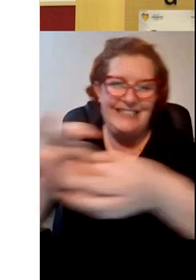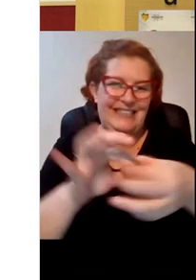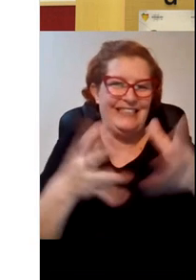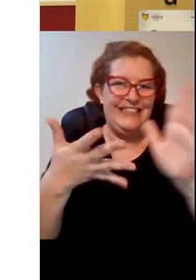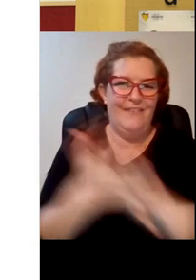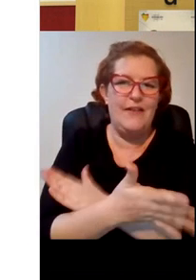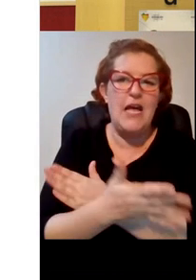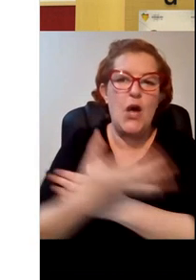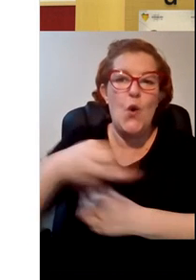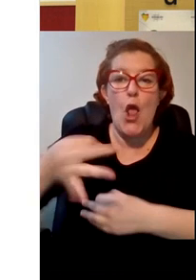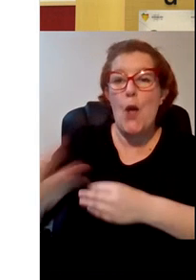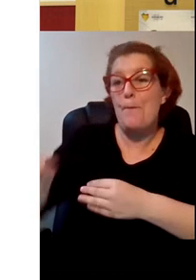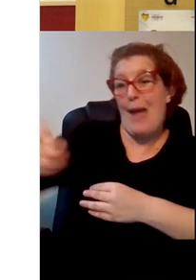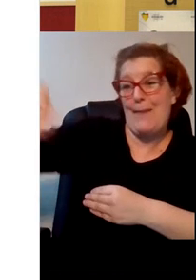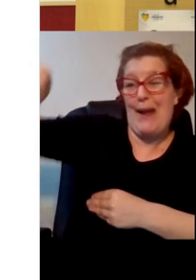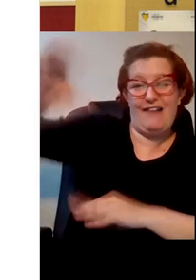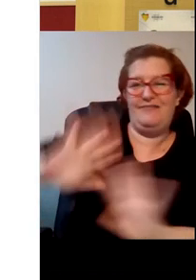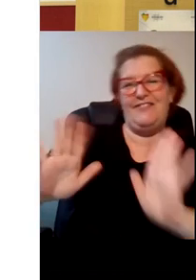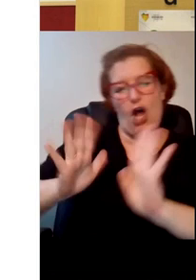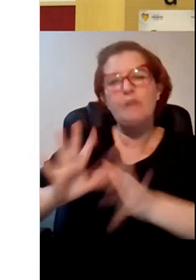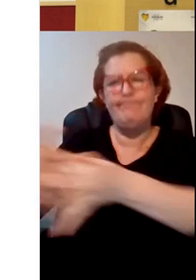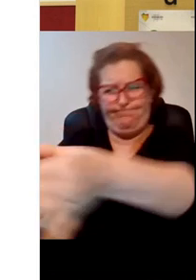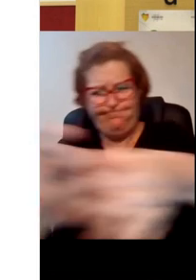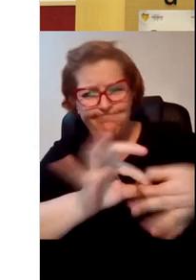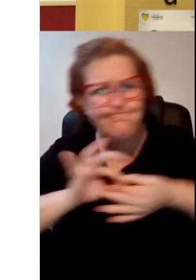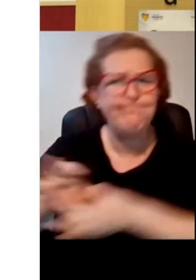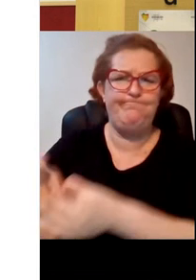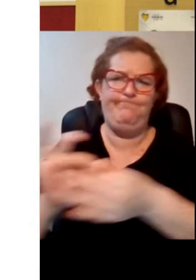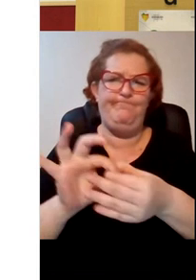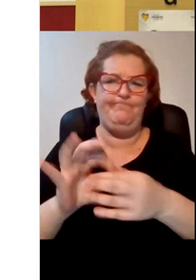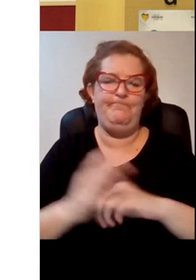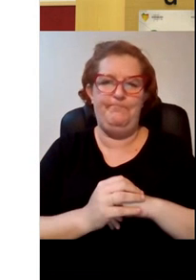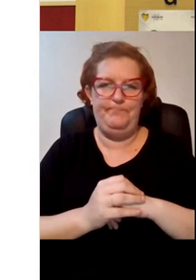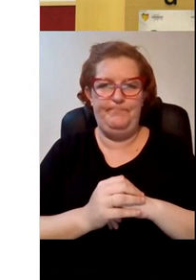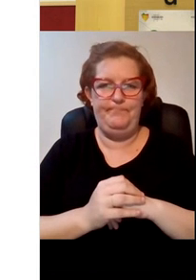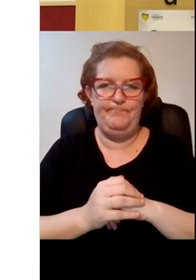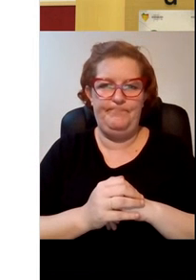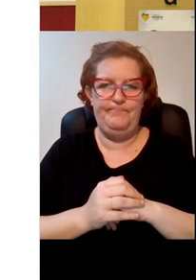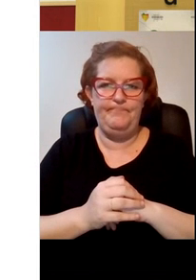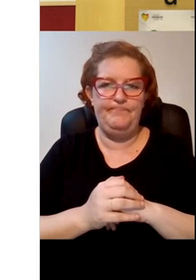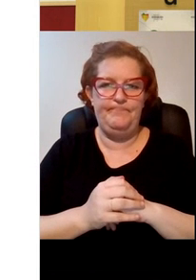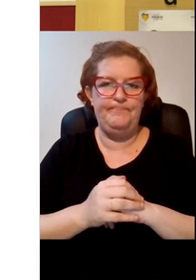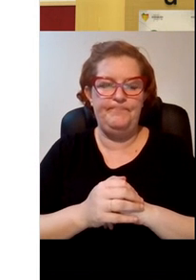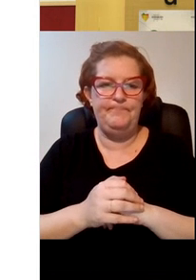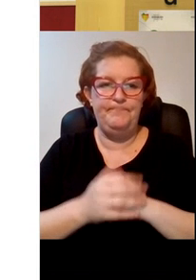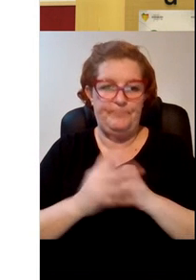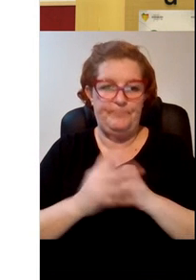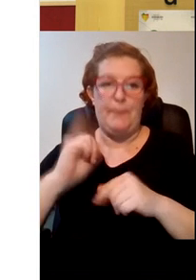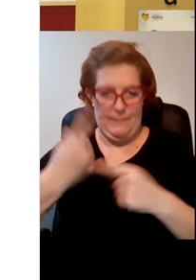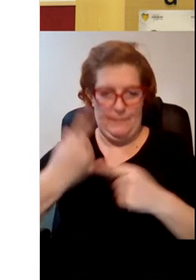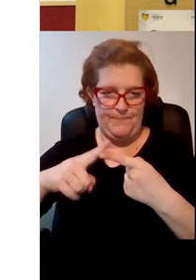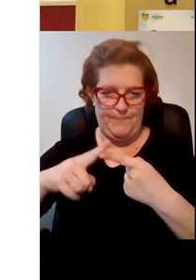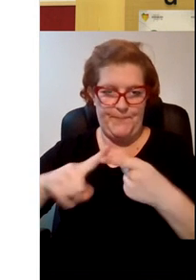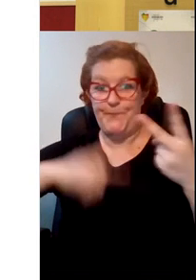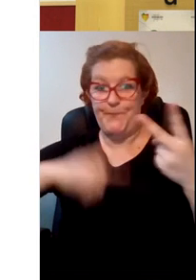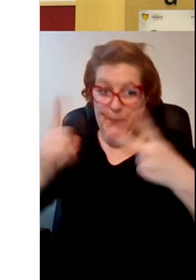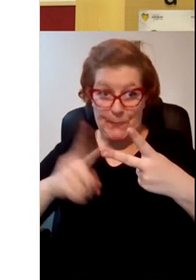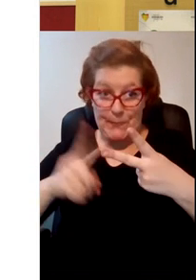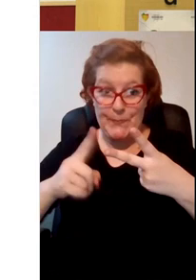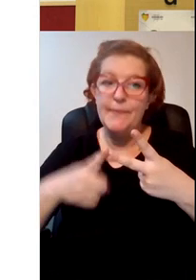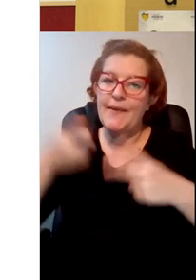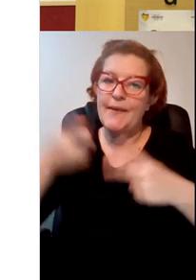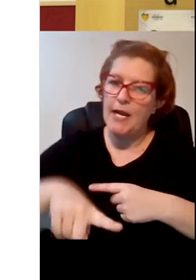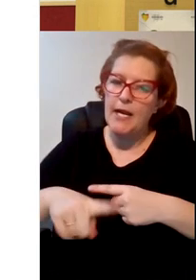la mera adición de plataformas que cada una contaba una cosa distinta eso por un lado y luego por otro lado también